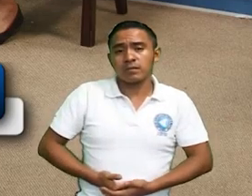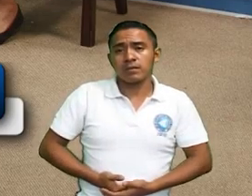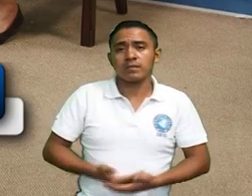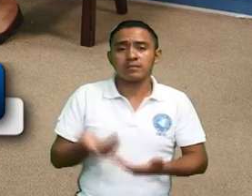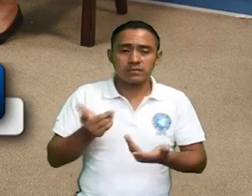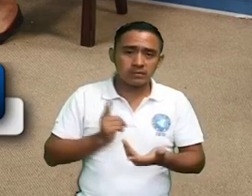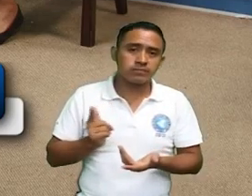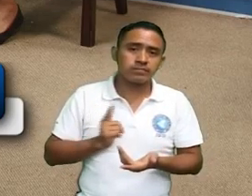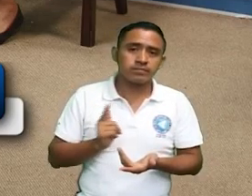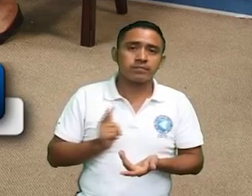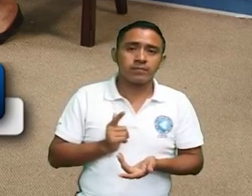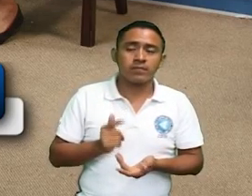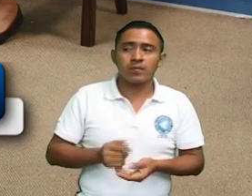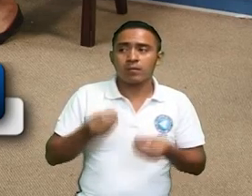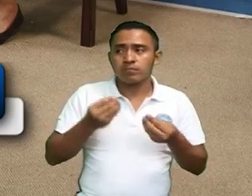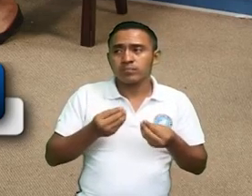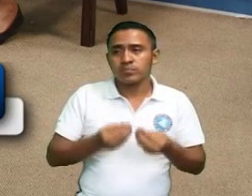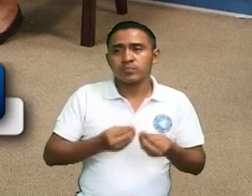tienden a hacer